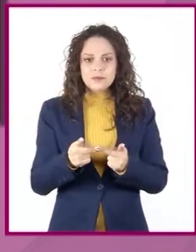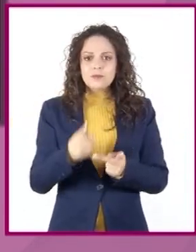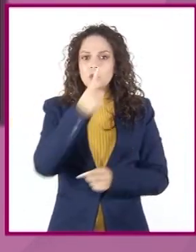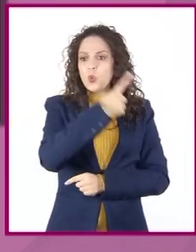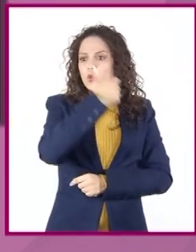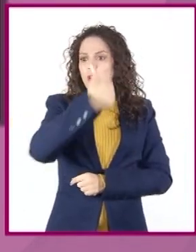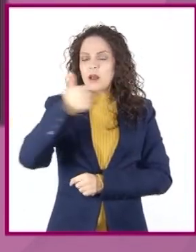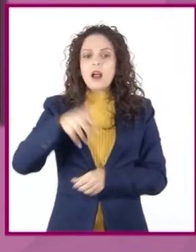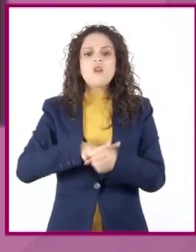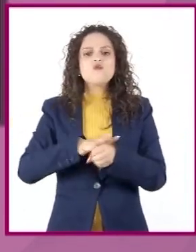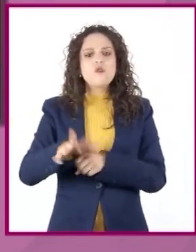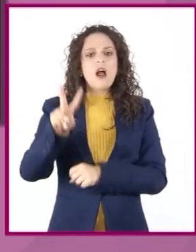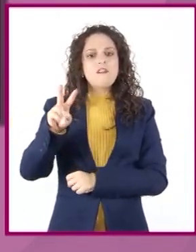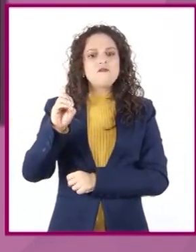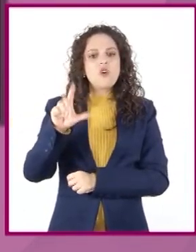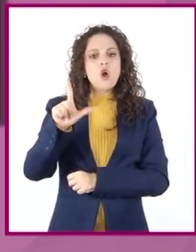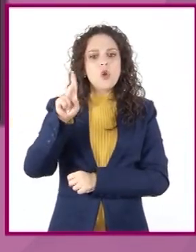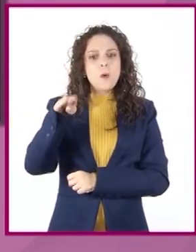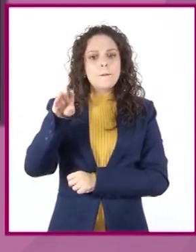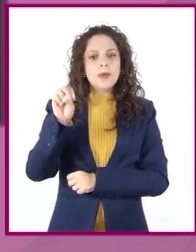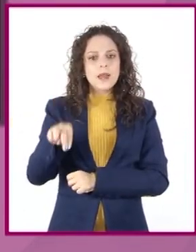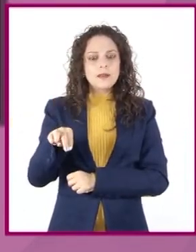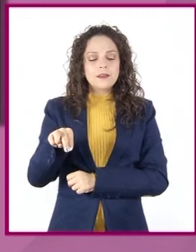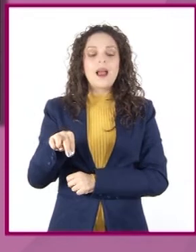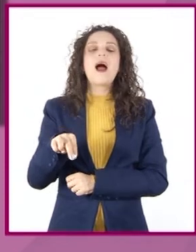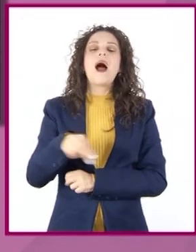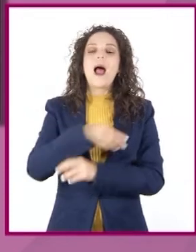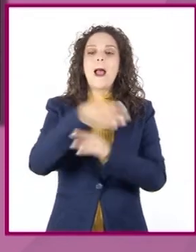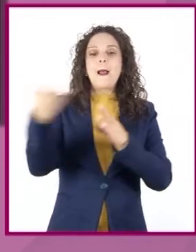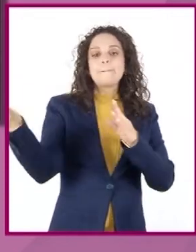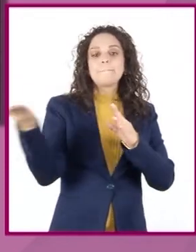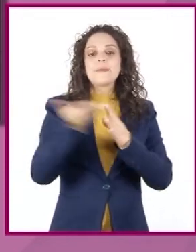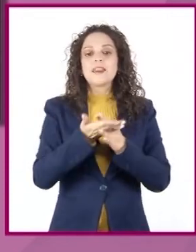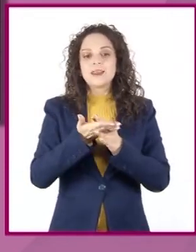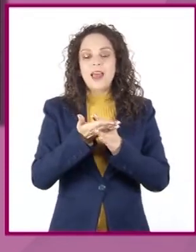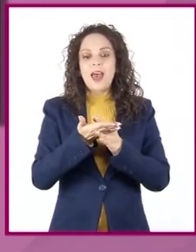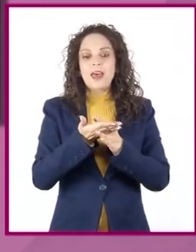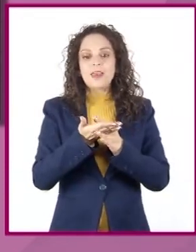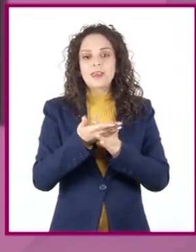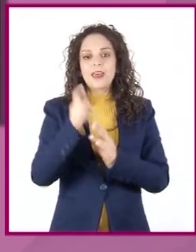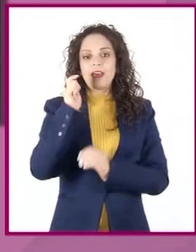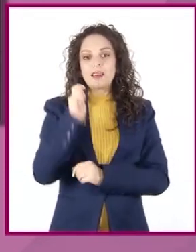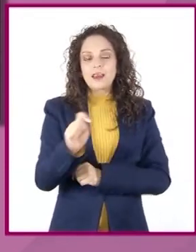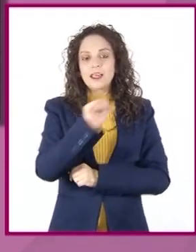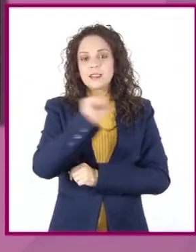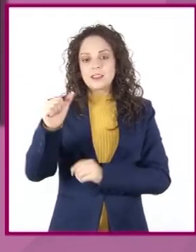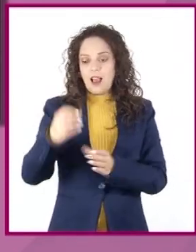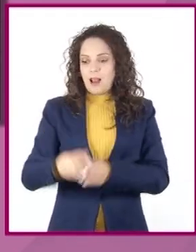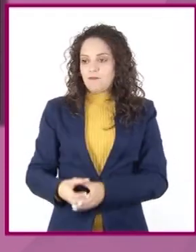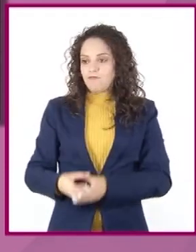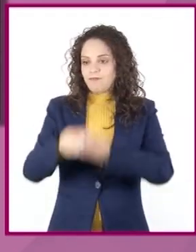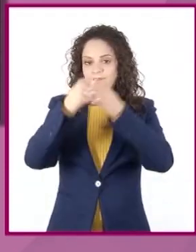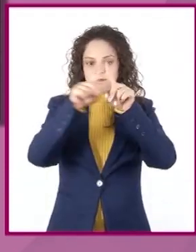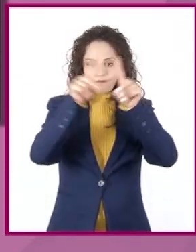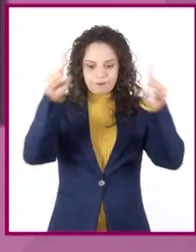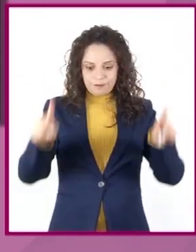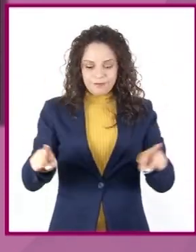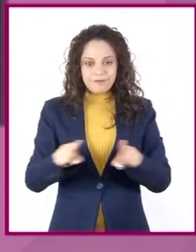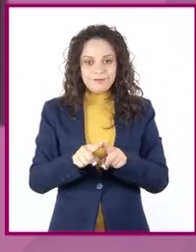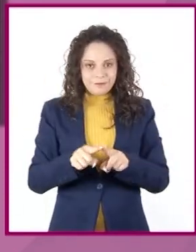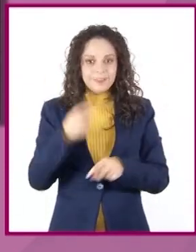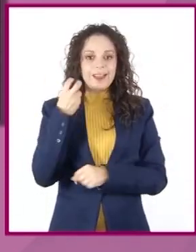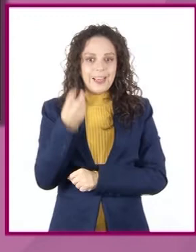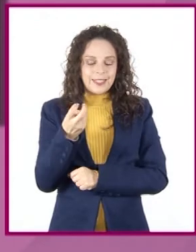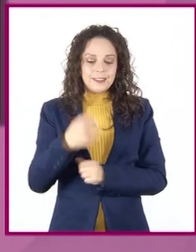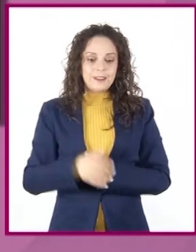uno? Pues la mitad del volumen del prisma rectangular. Como el volumen del prisma